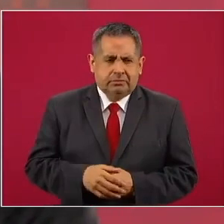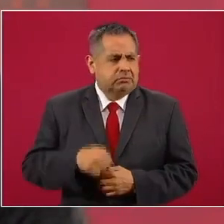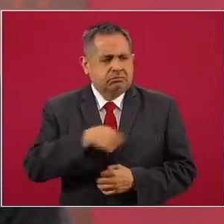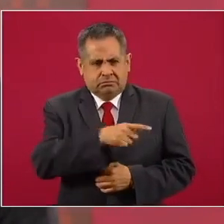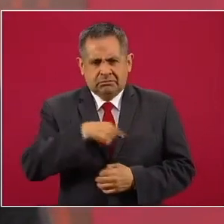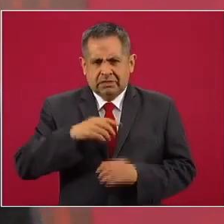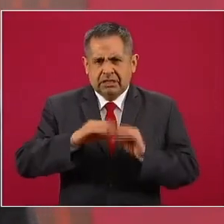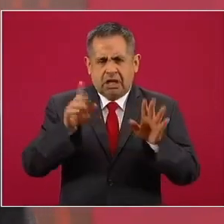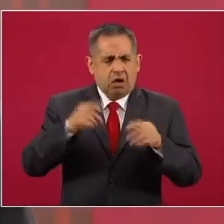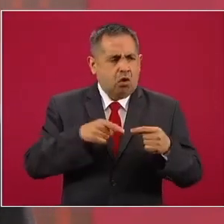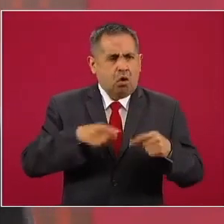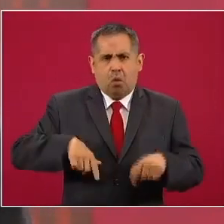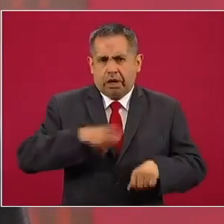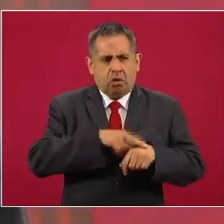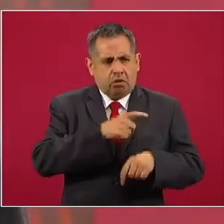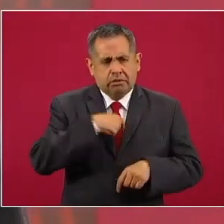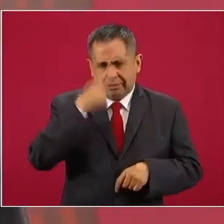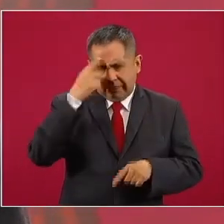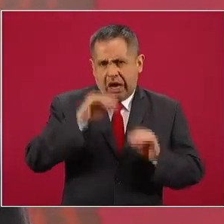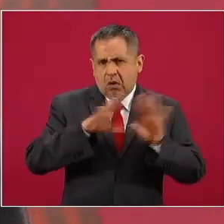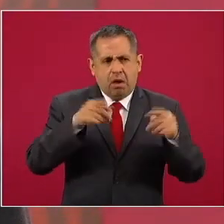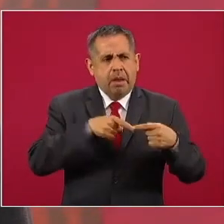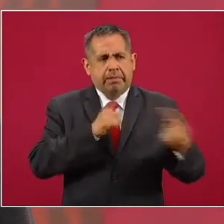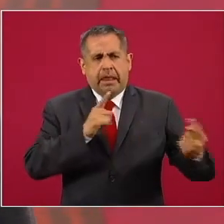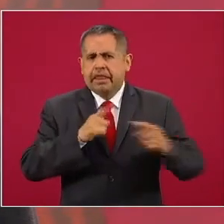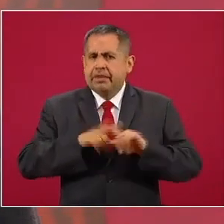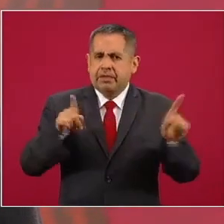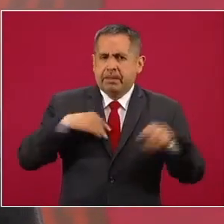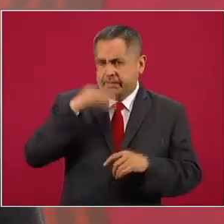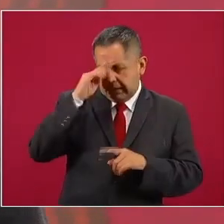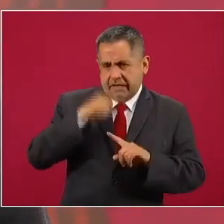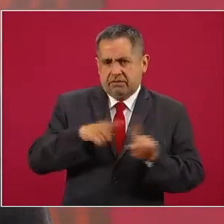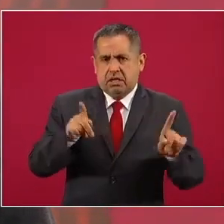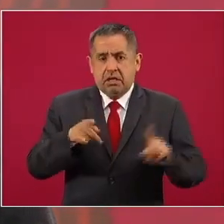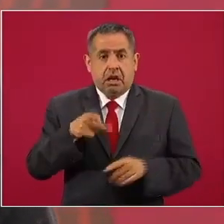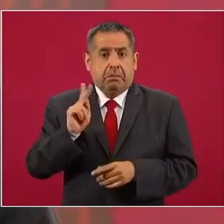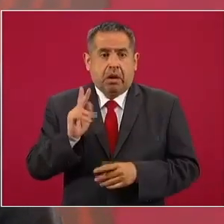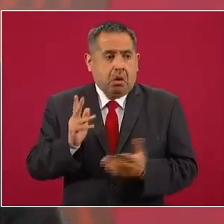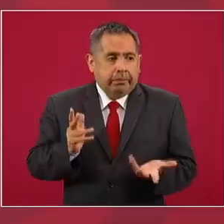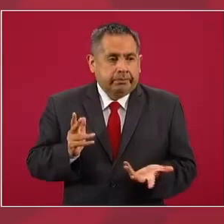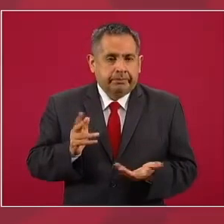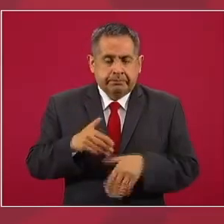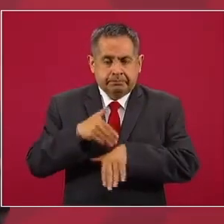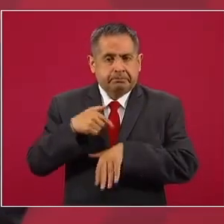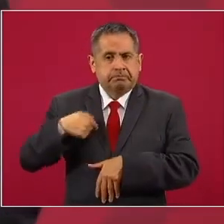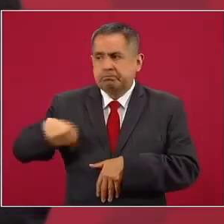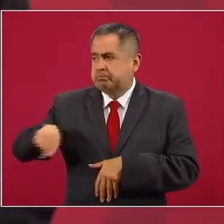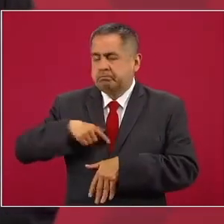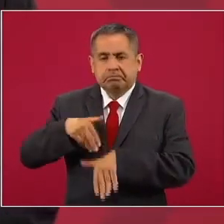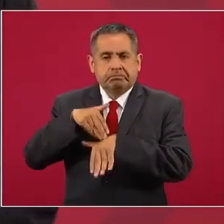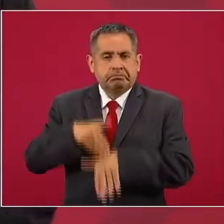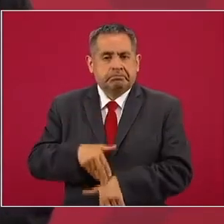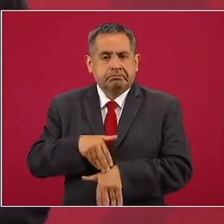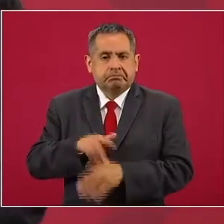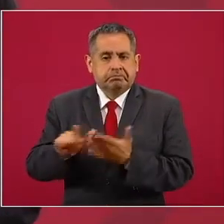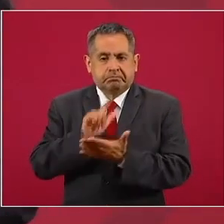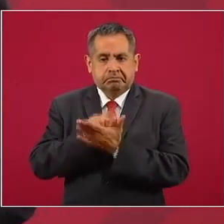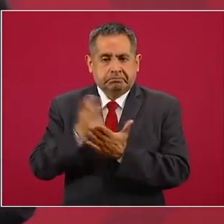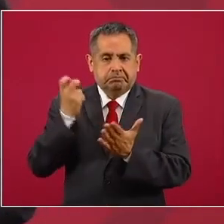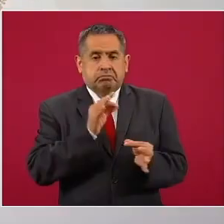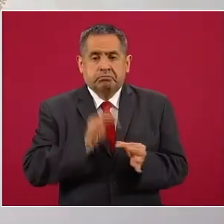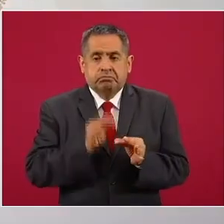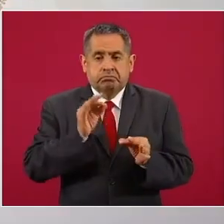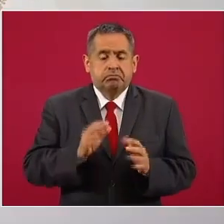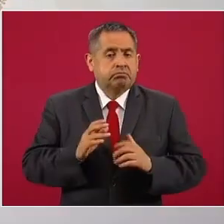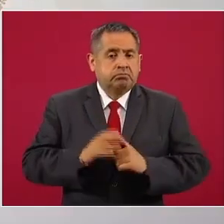con el gobernador de Jalisco, pero nosotros actuamos en el marco de la